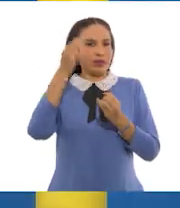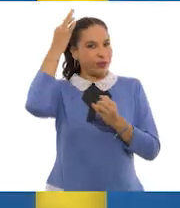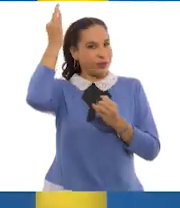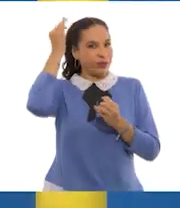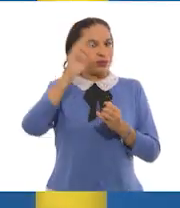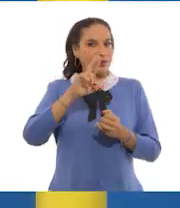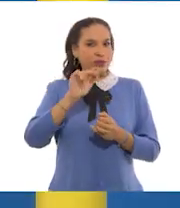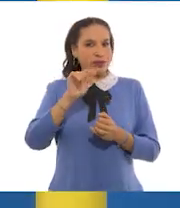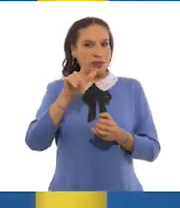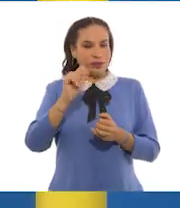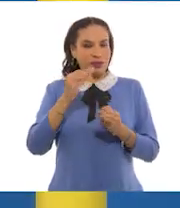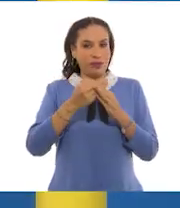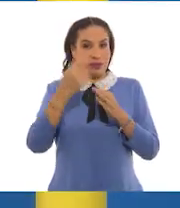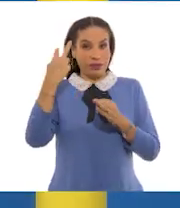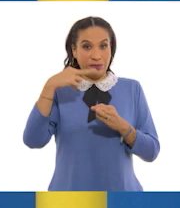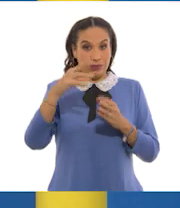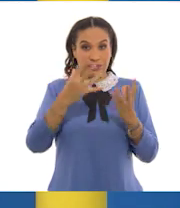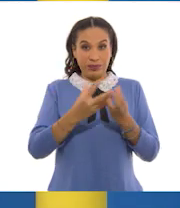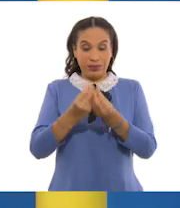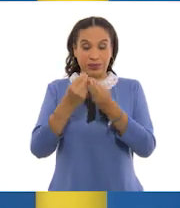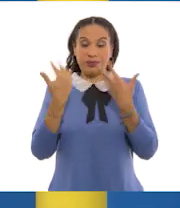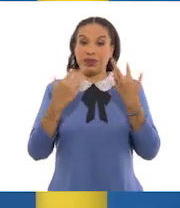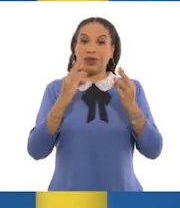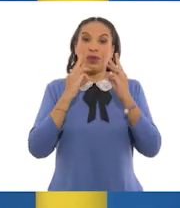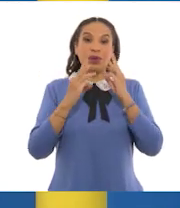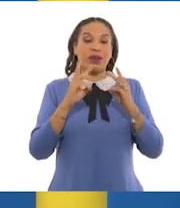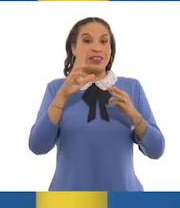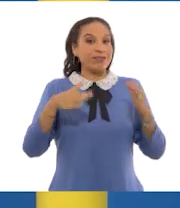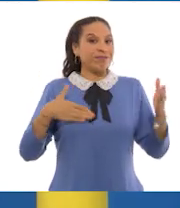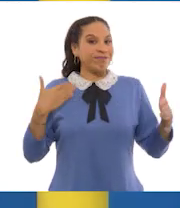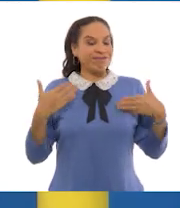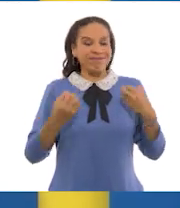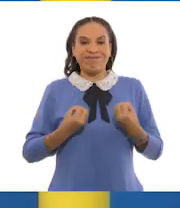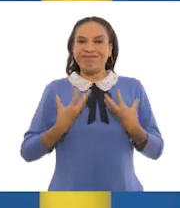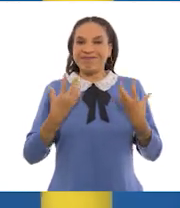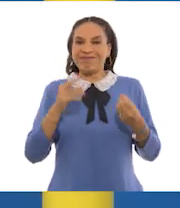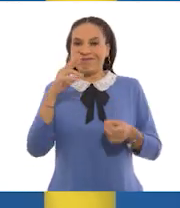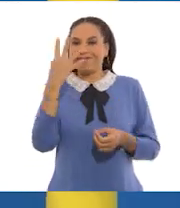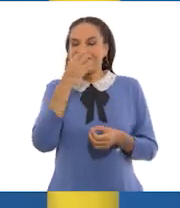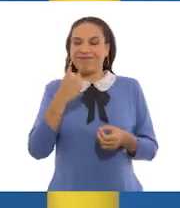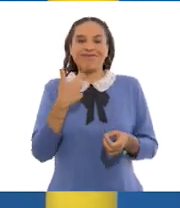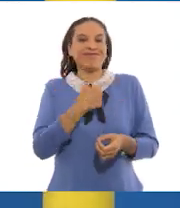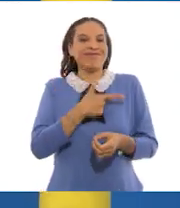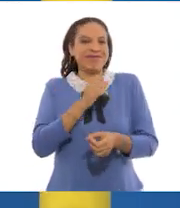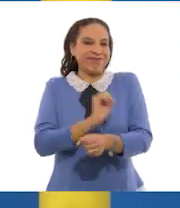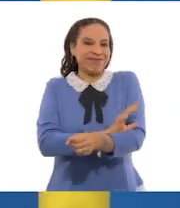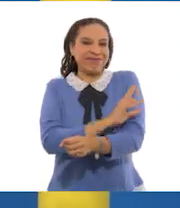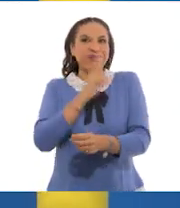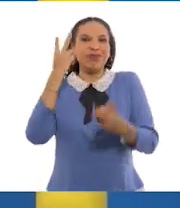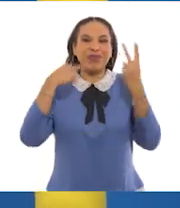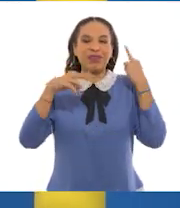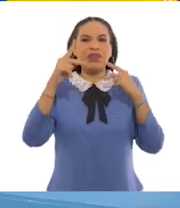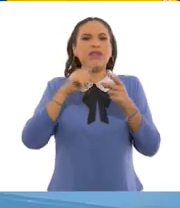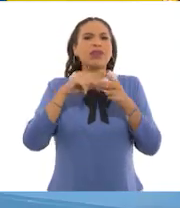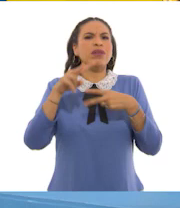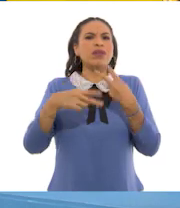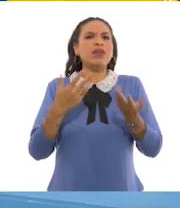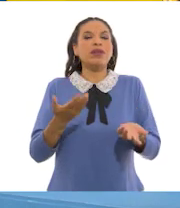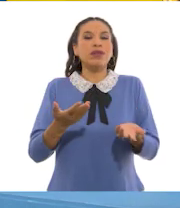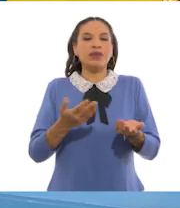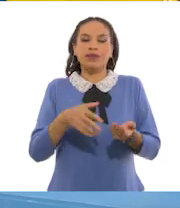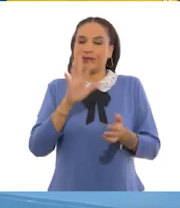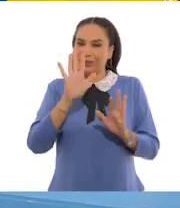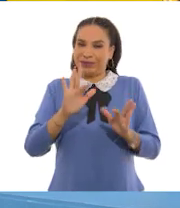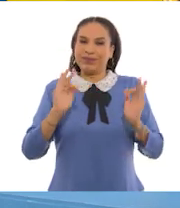Ah, ¿cómo? ¿Nos vamos a ir de viaje? ¡Wow! ¡Qué emocionante! Uy, me encantan los viajes, maestra. Y dígame, ¿a dónde iremos? No